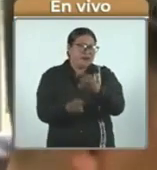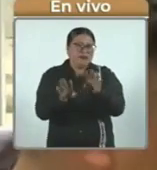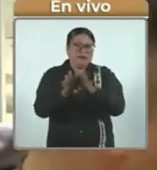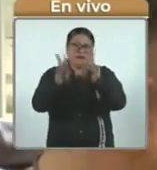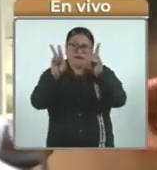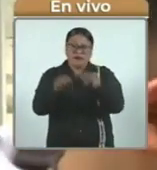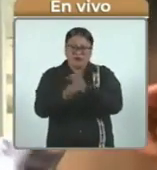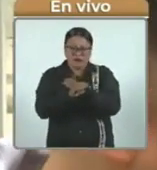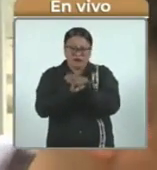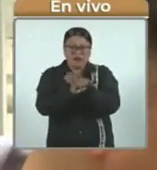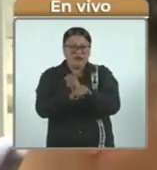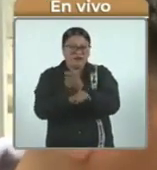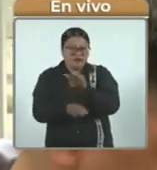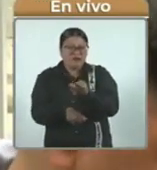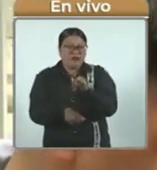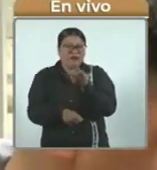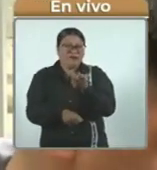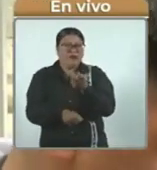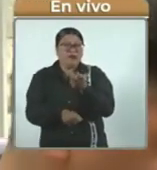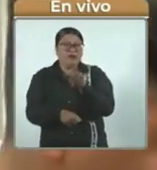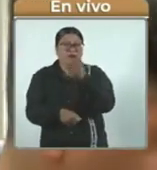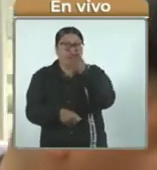que conoce. Y también,